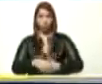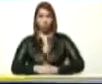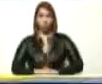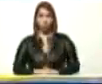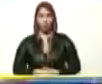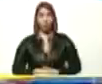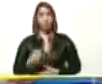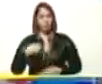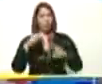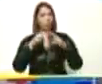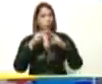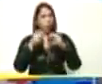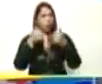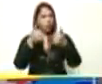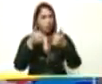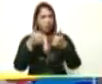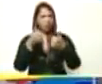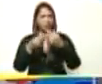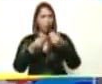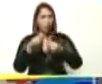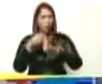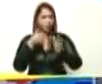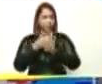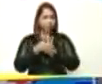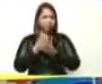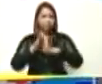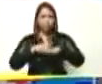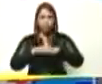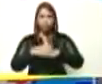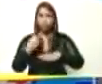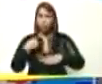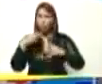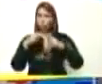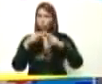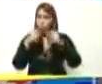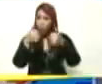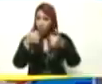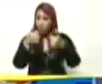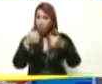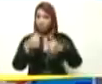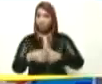Yo conozco bien cómo es la cosa. Lo conozco muy bien.